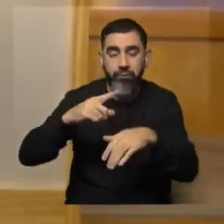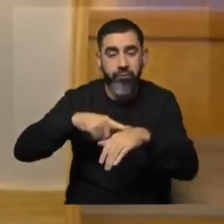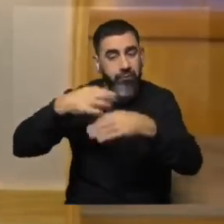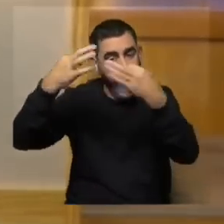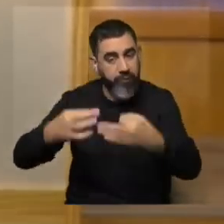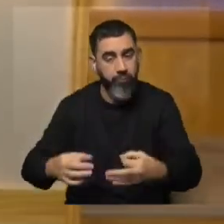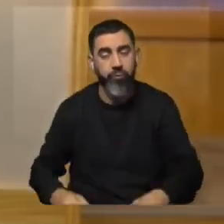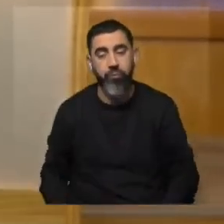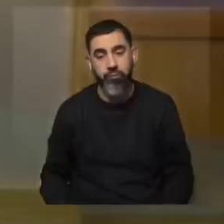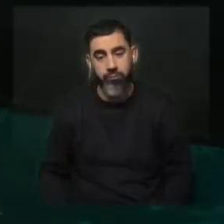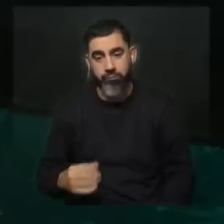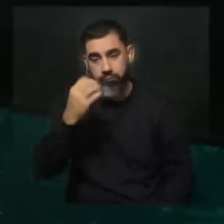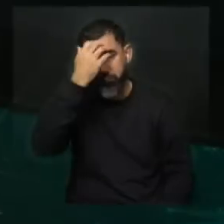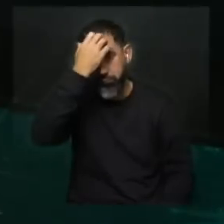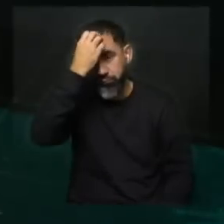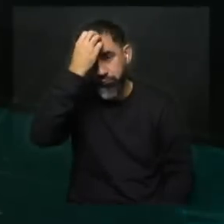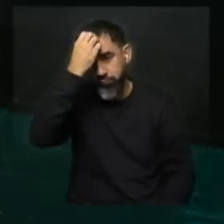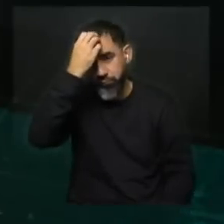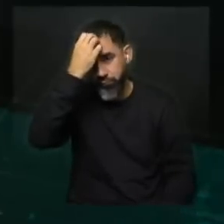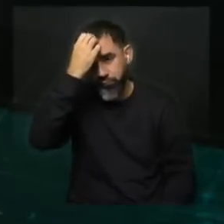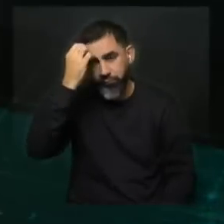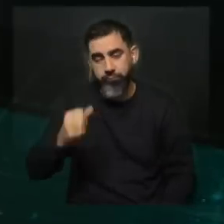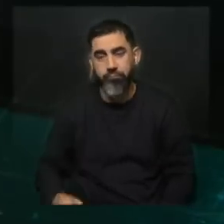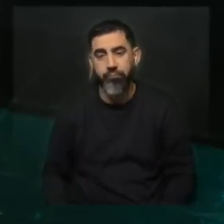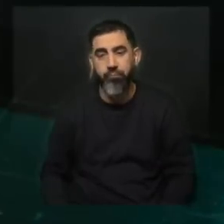que precisan bueno